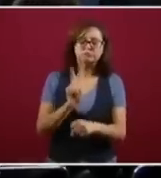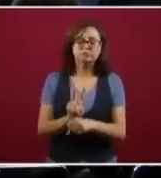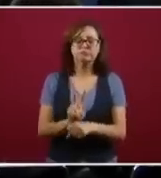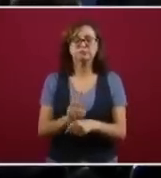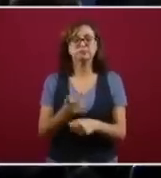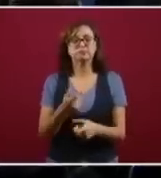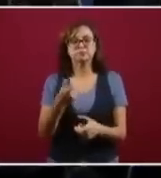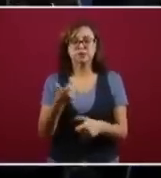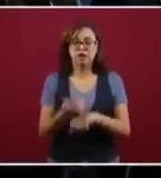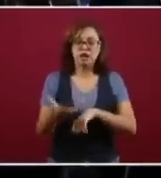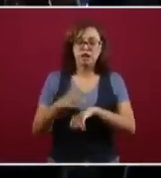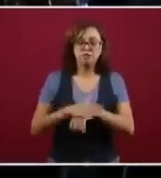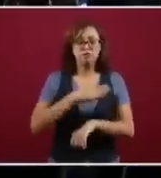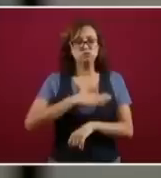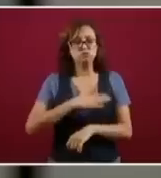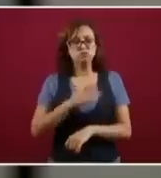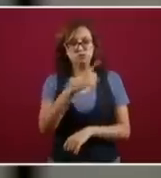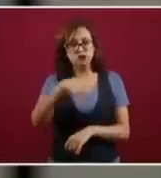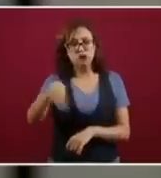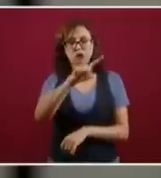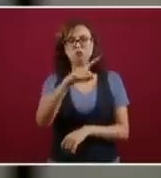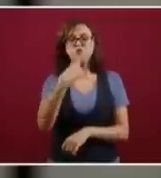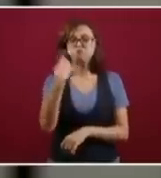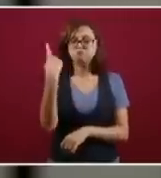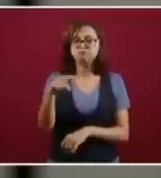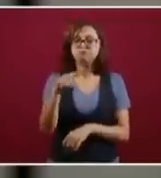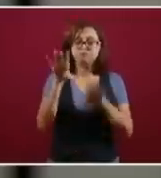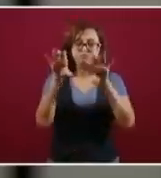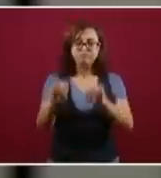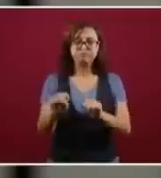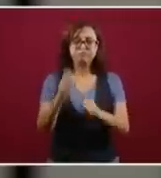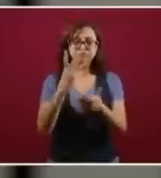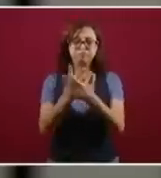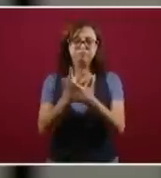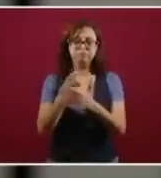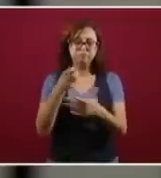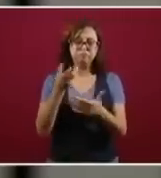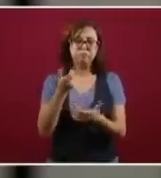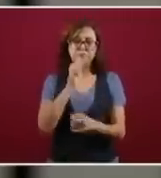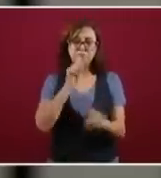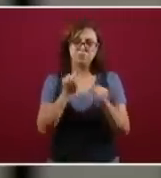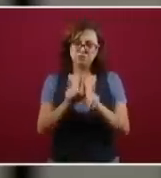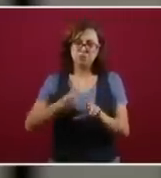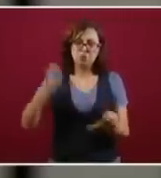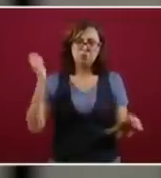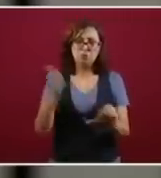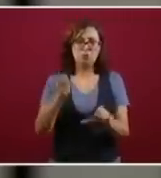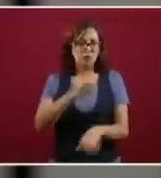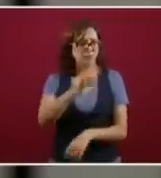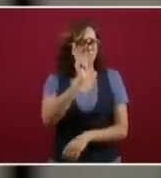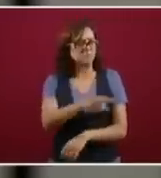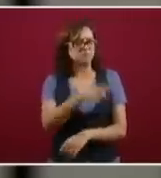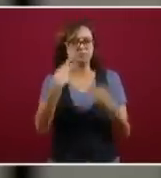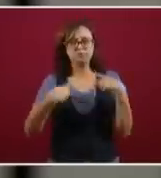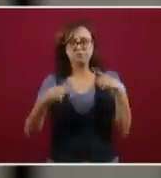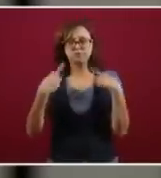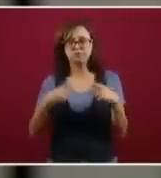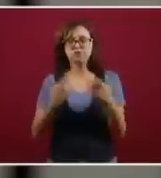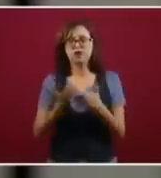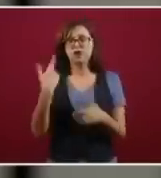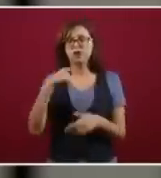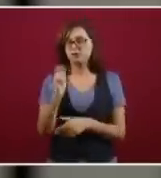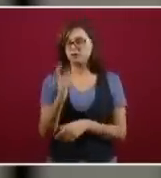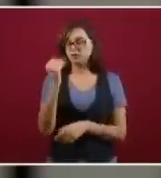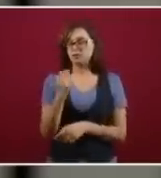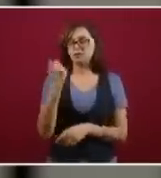que procuran administran la justicia. Ellos acusan, ellos detienen y ellos son los que sentencian. Hasta el momento yo le hice un reporte el día